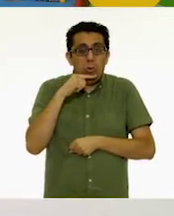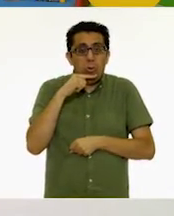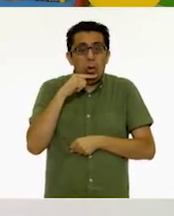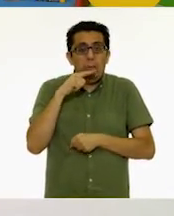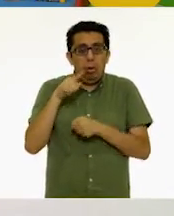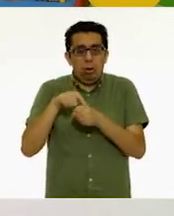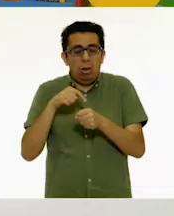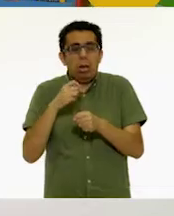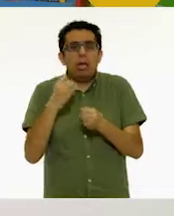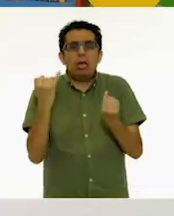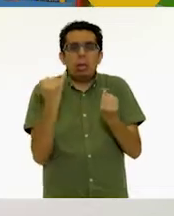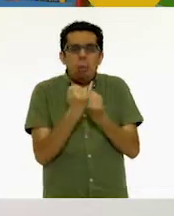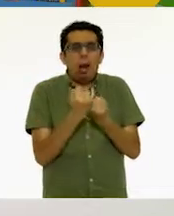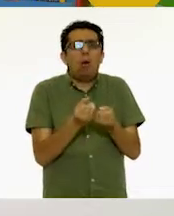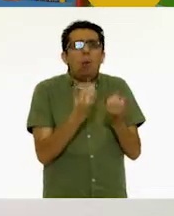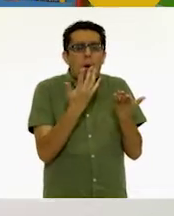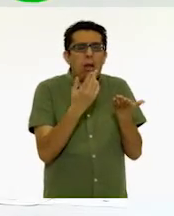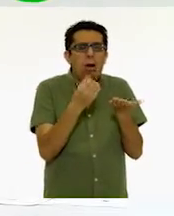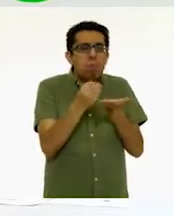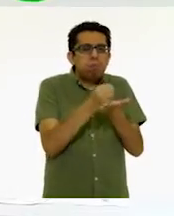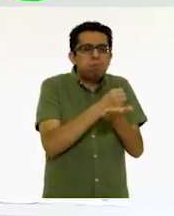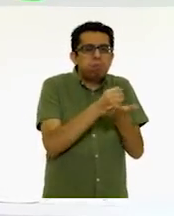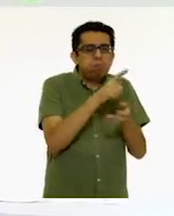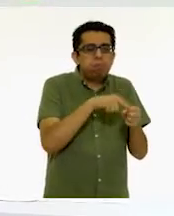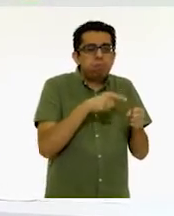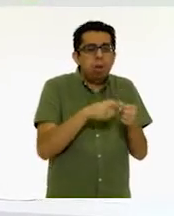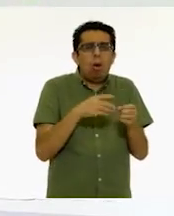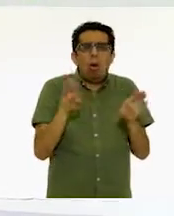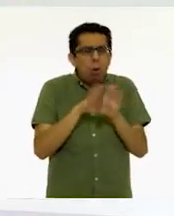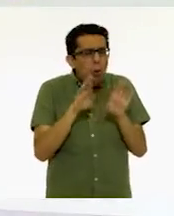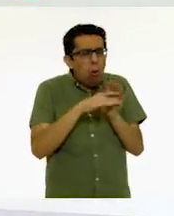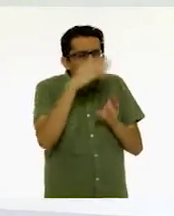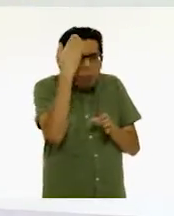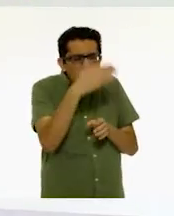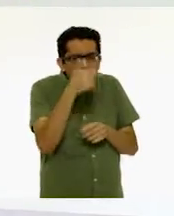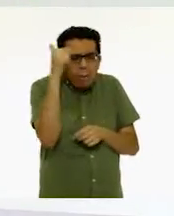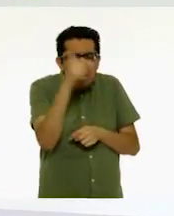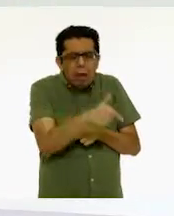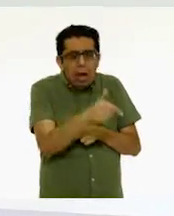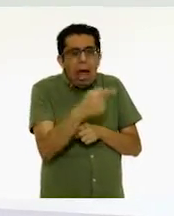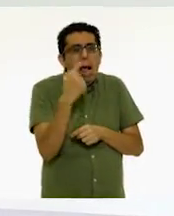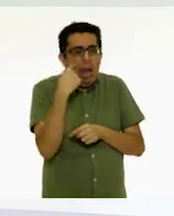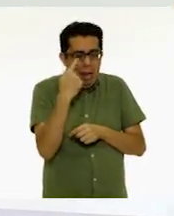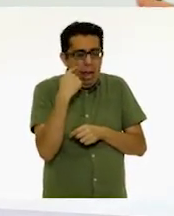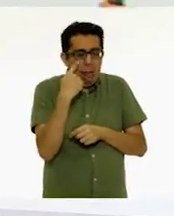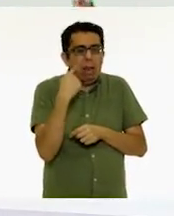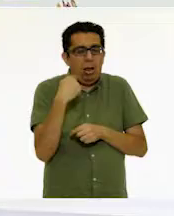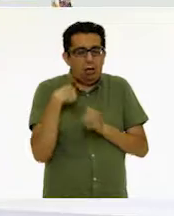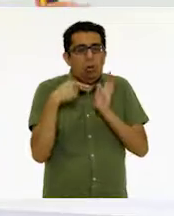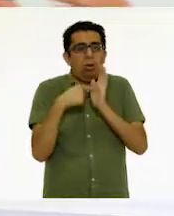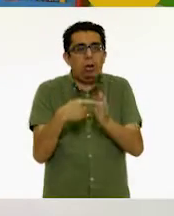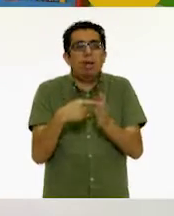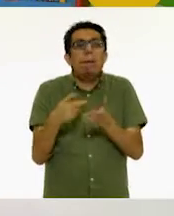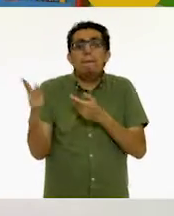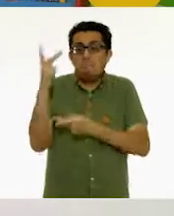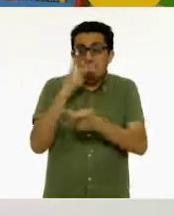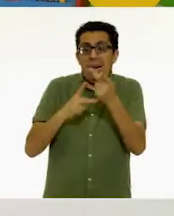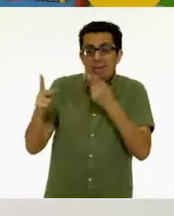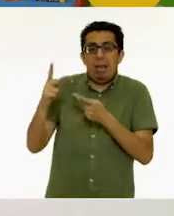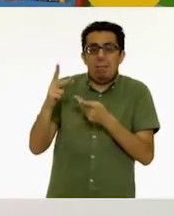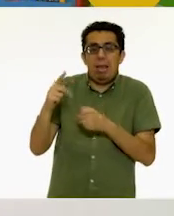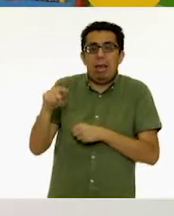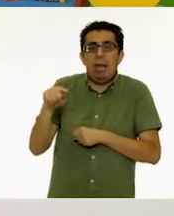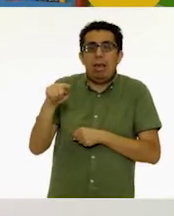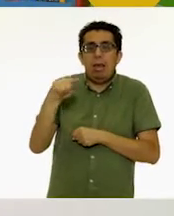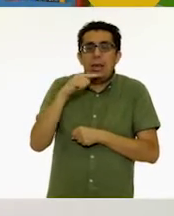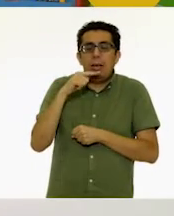Pero ¿cómo lo sabes? Así, mira, préstame los colores, por favor. A ver. Gracias. Miren,